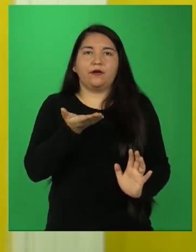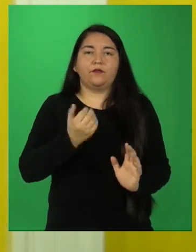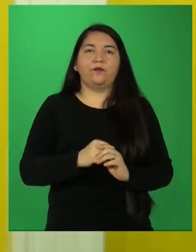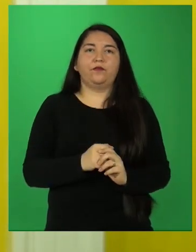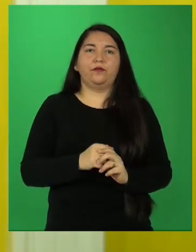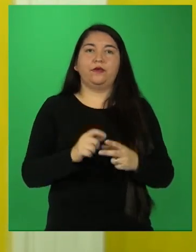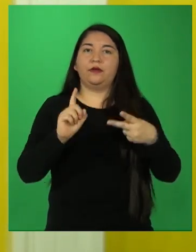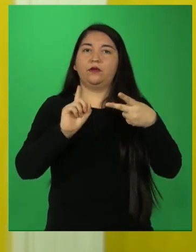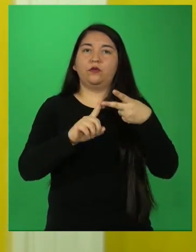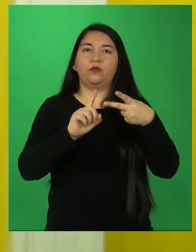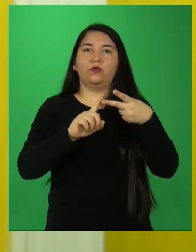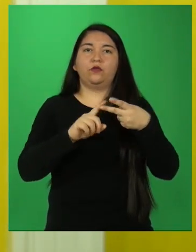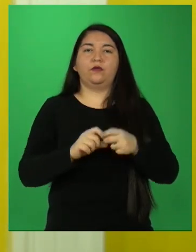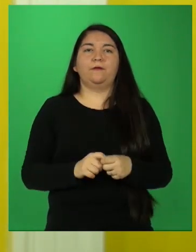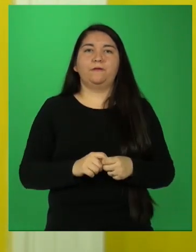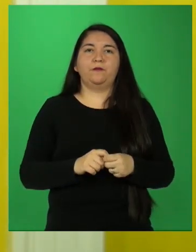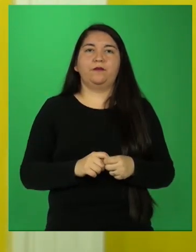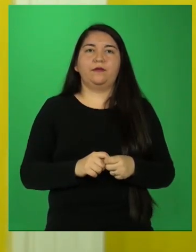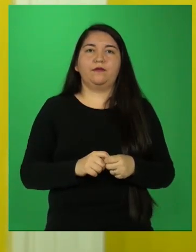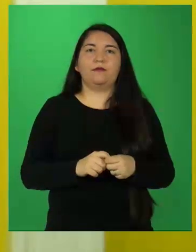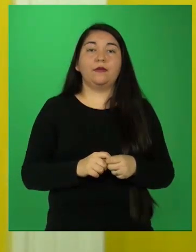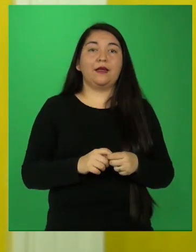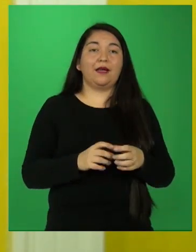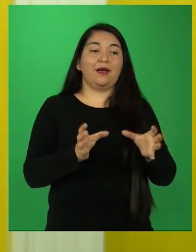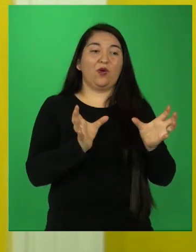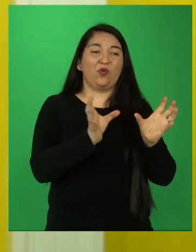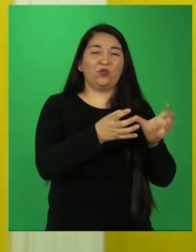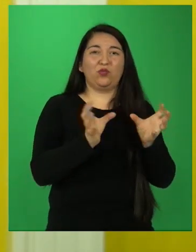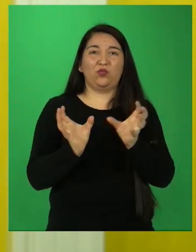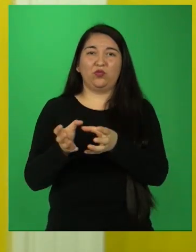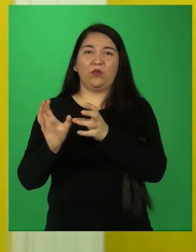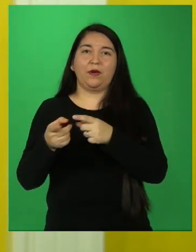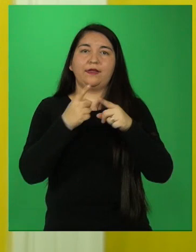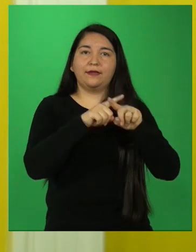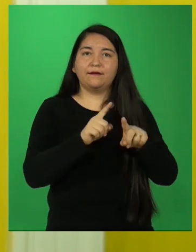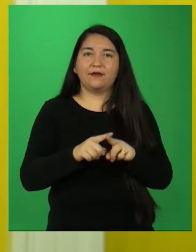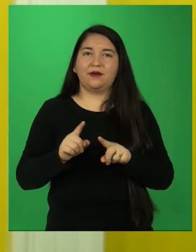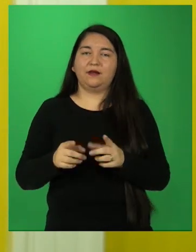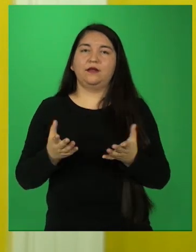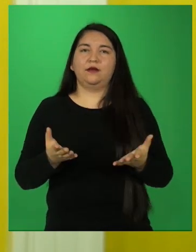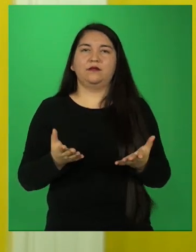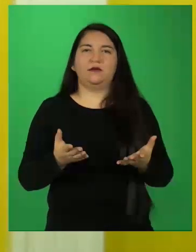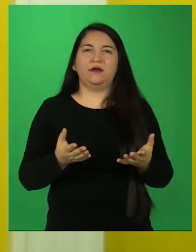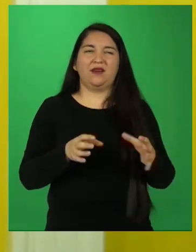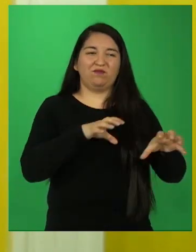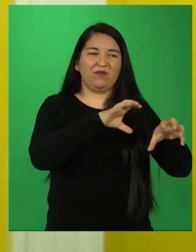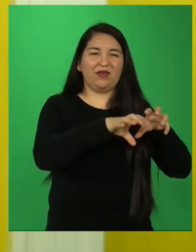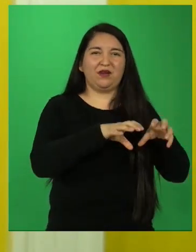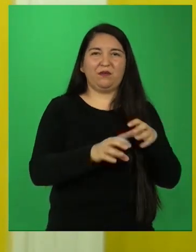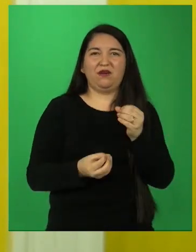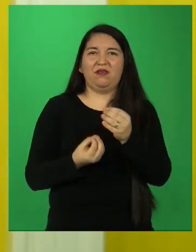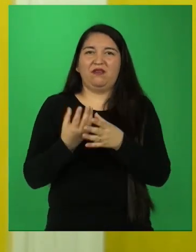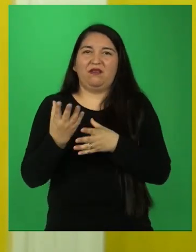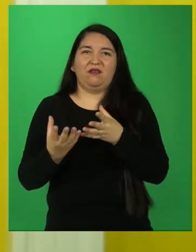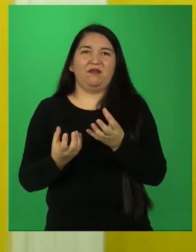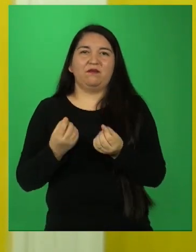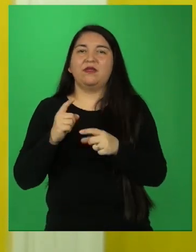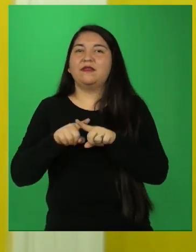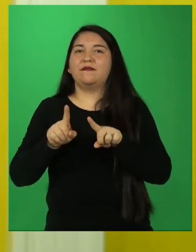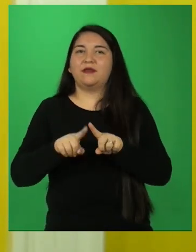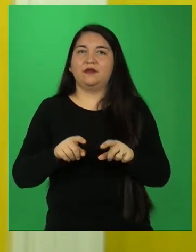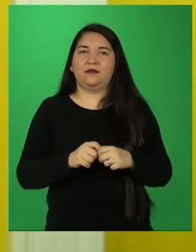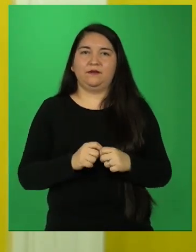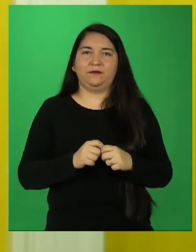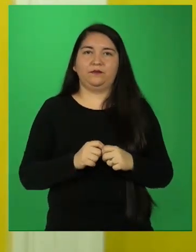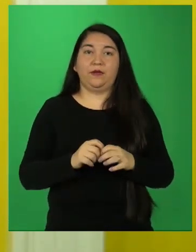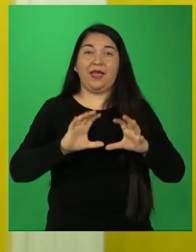Segundo concepto, diversidad de especies. La gran variedad de especies que existen acá en el ecosistema